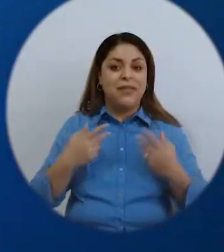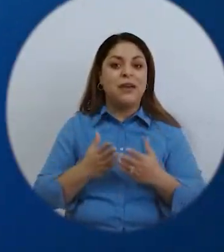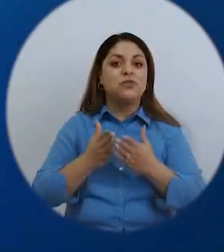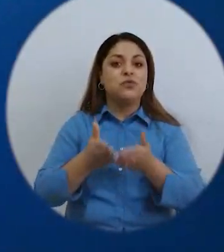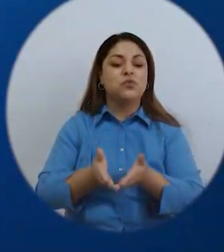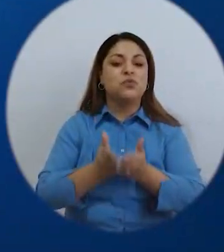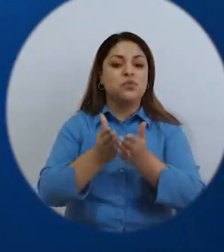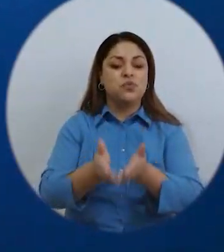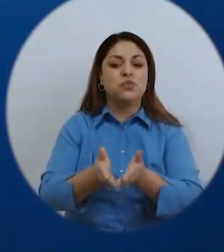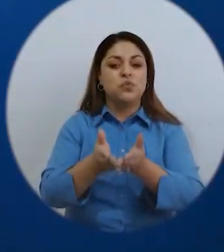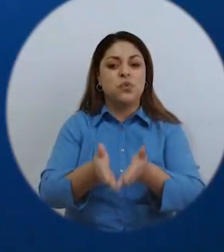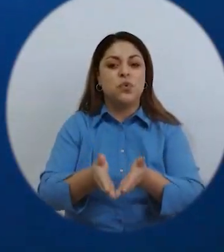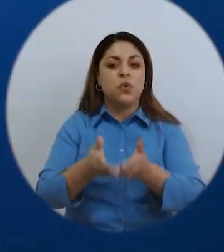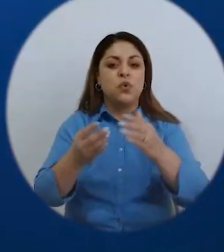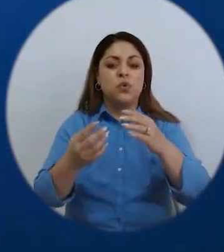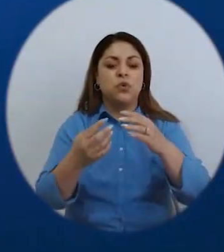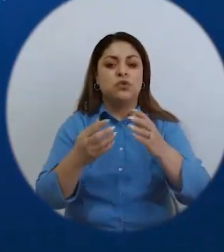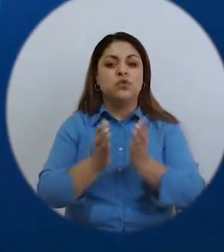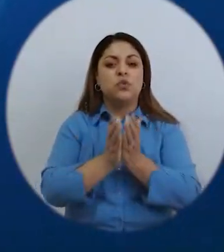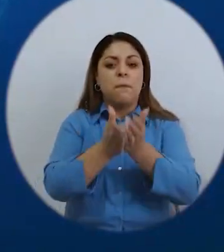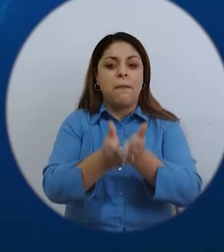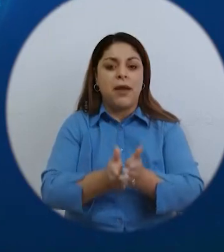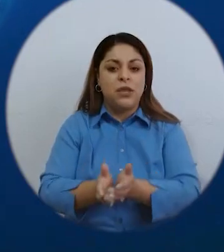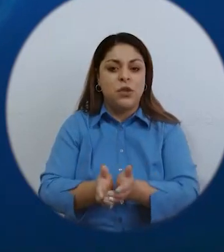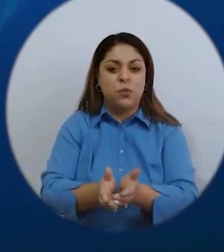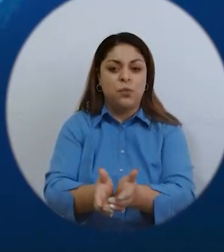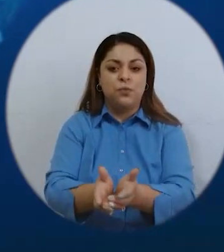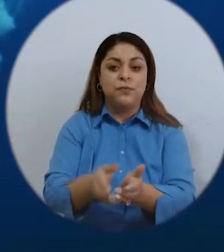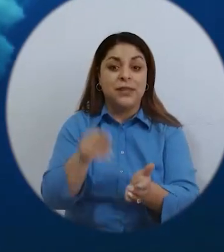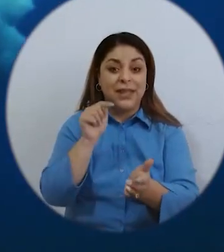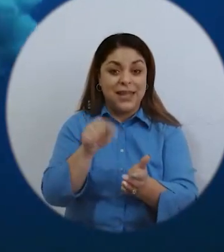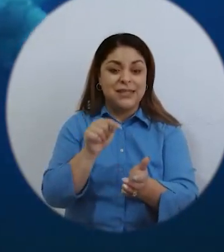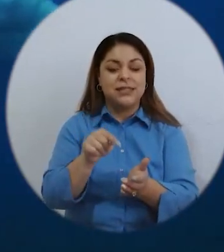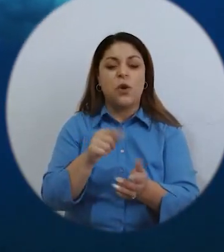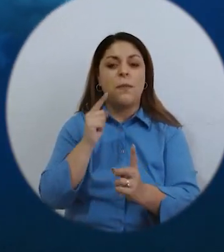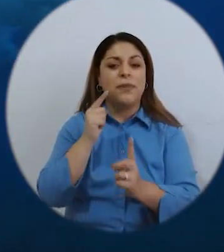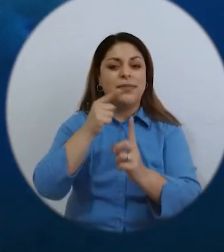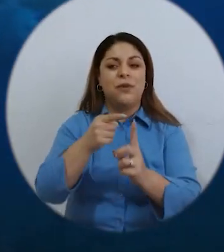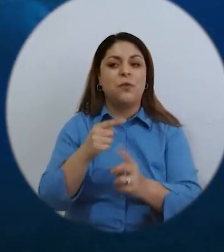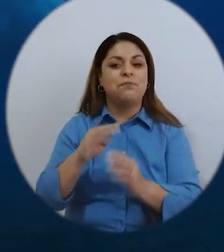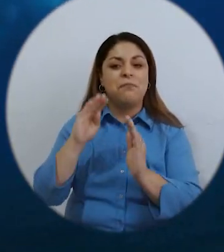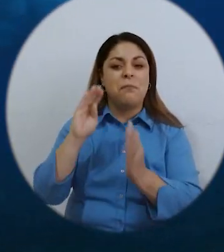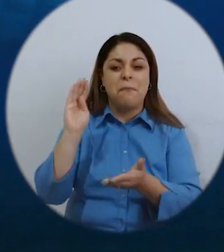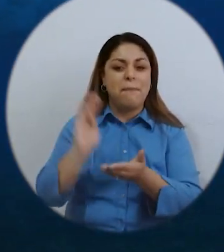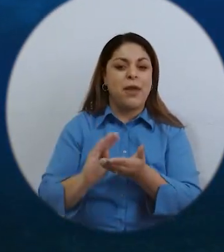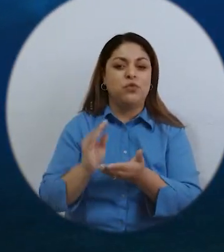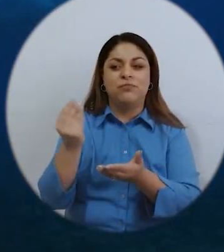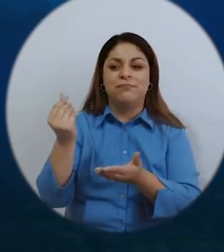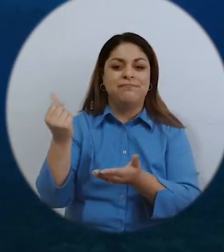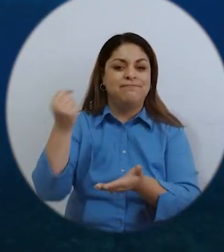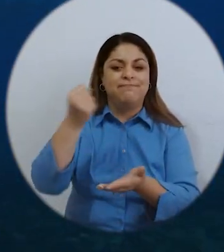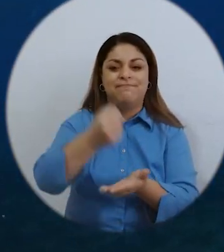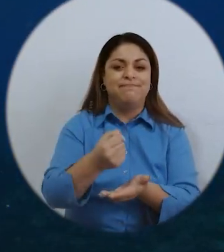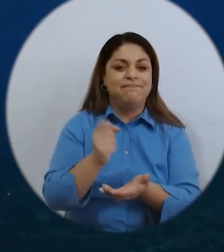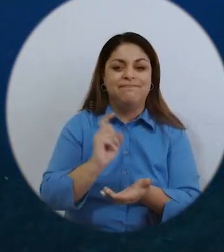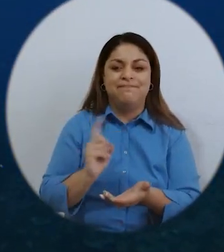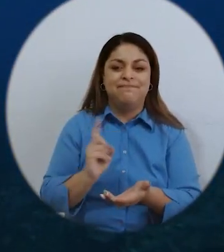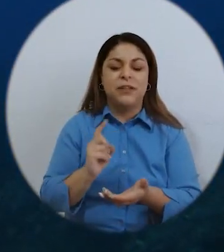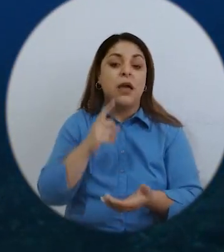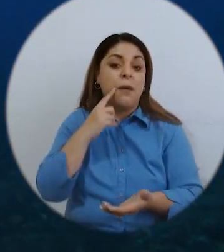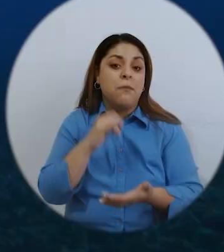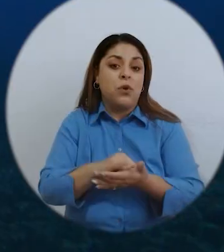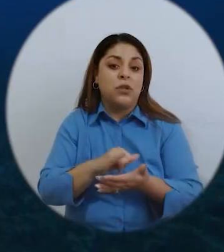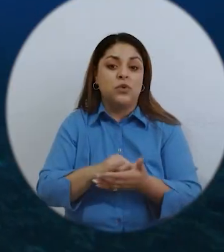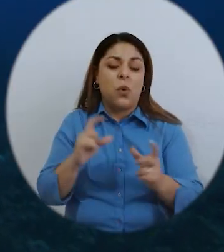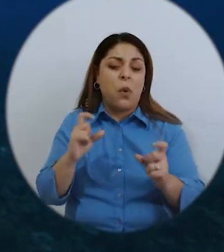submarina, que es tal vez el que compete más, es el objetivo menos financiado. Así es. Y eso significa que tenemos